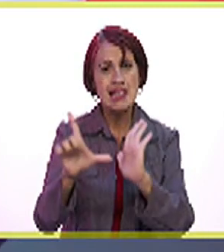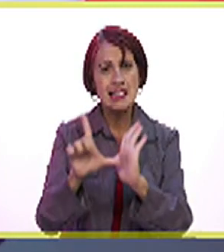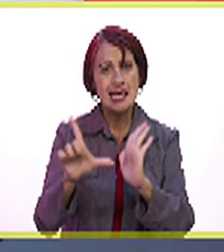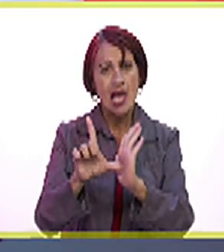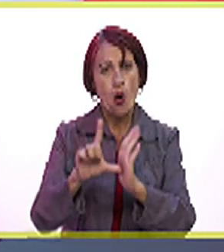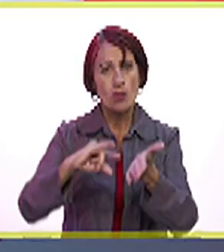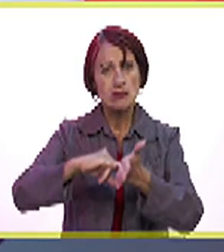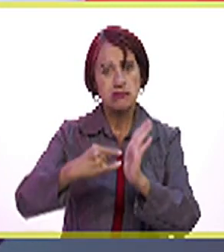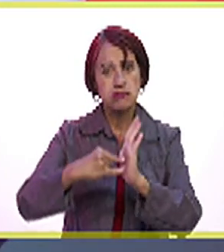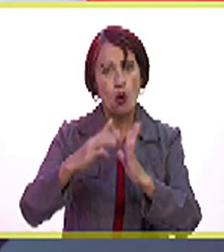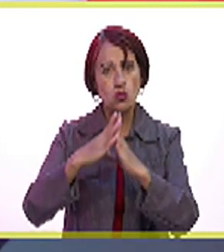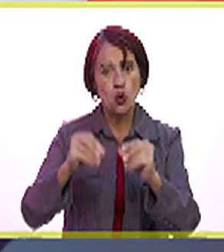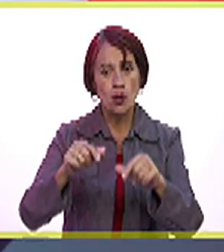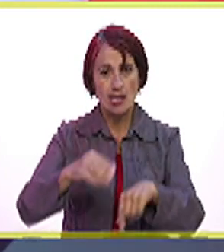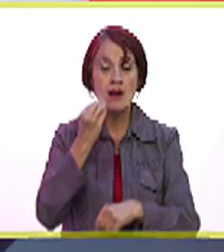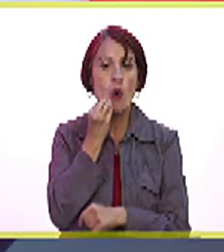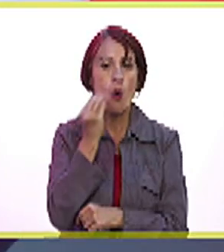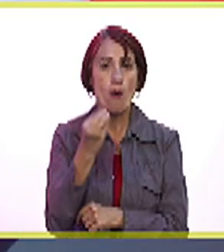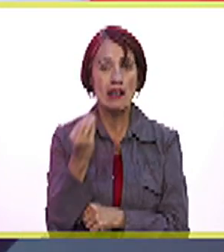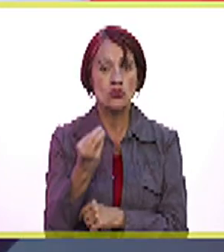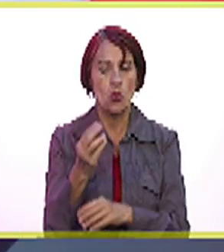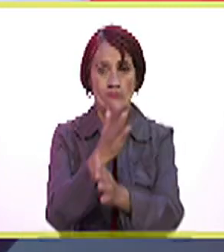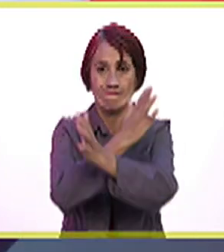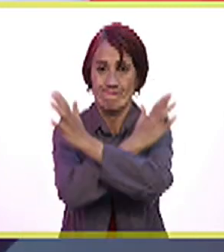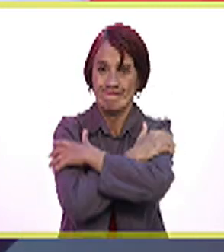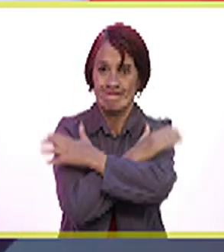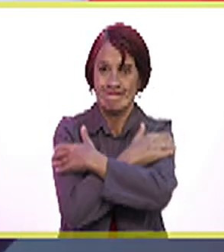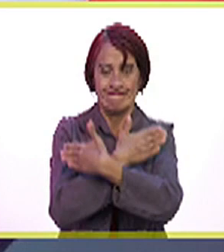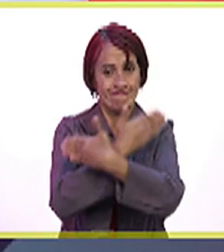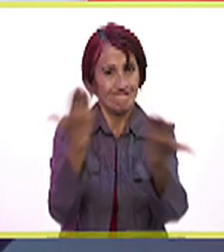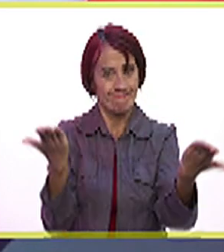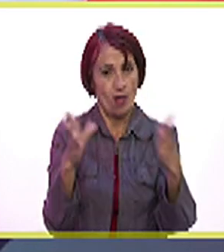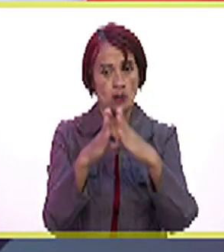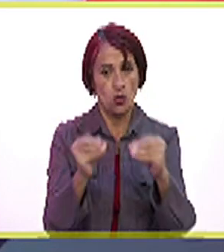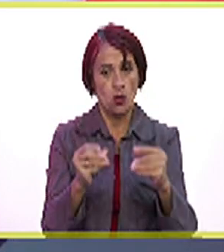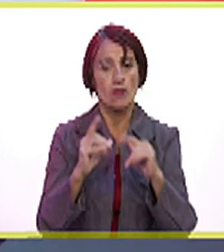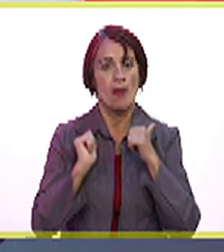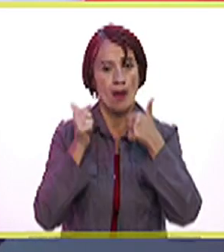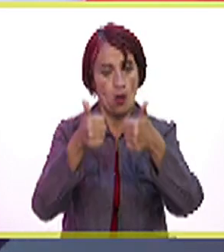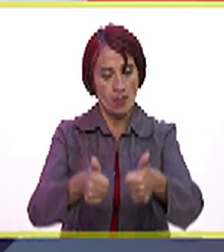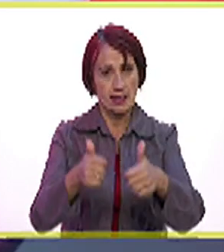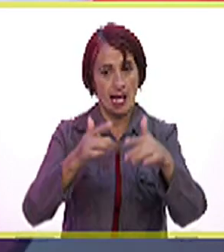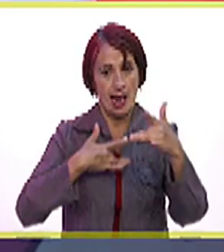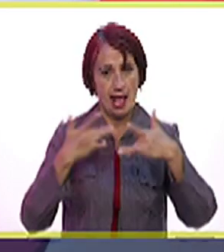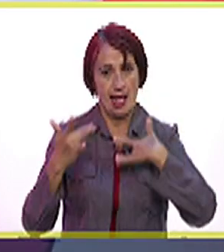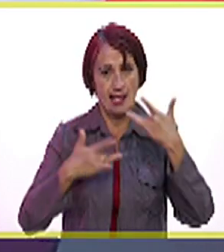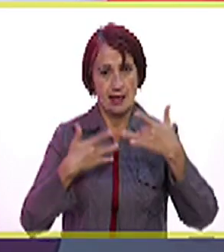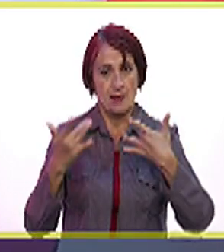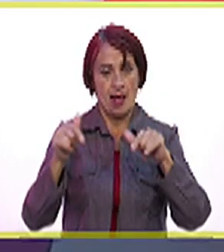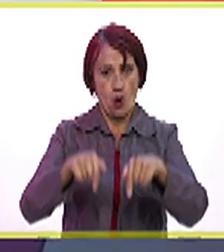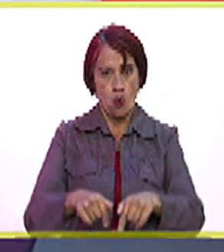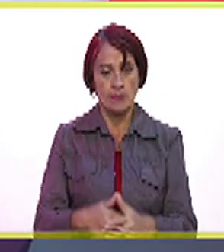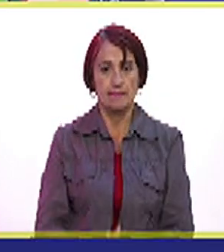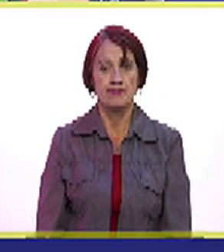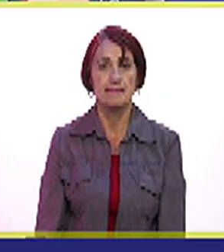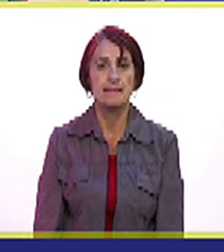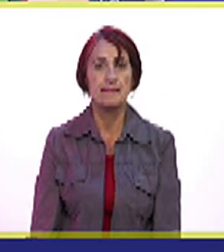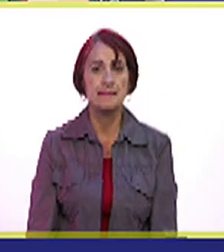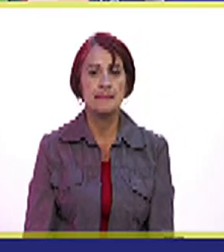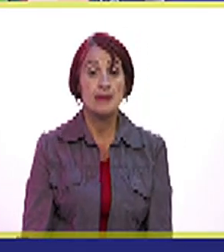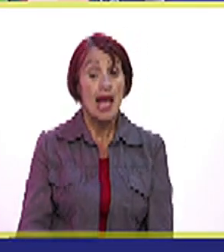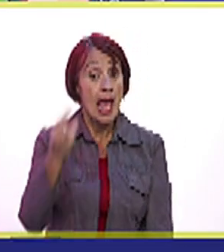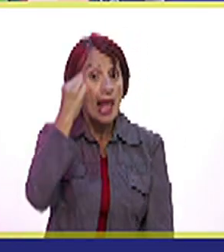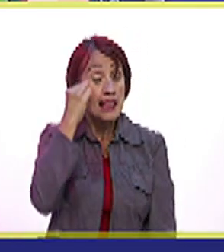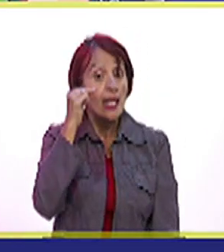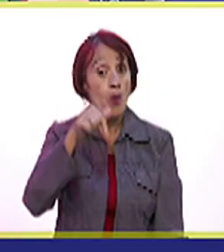técnica en este Día de la Juventud. Un abrazo afectuoso para todos. Vamos a comenzar nuestra clase del día de hoy. El día